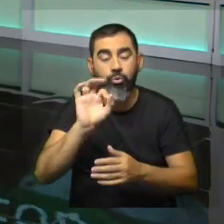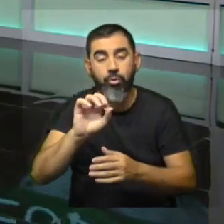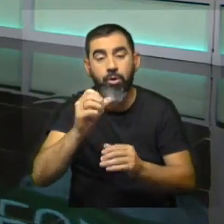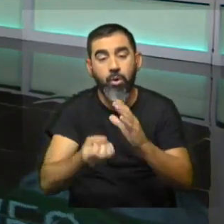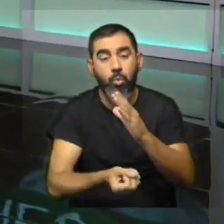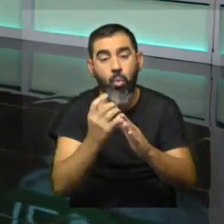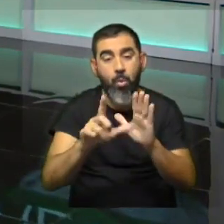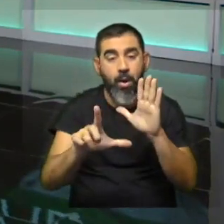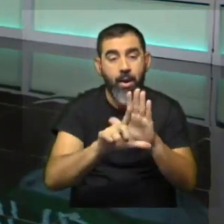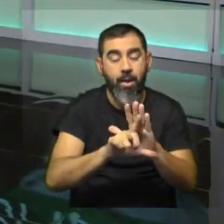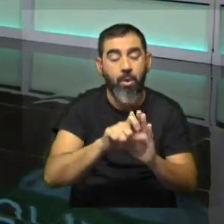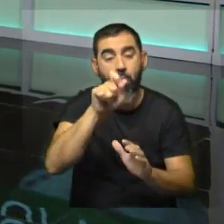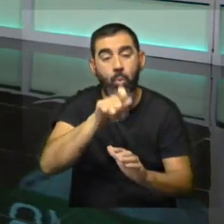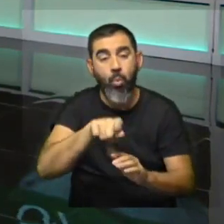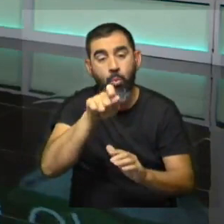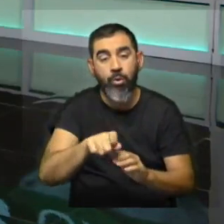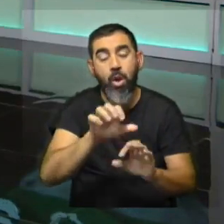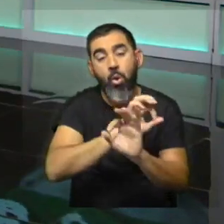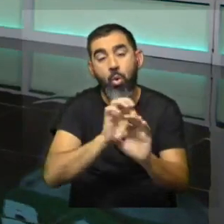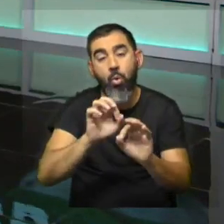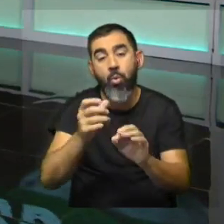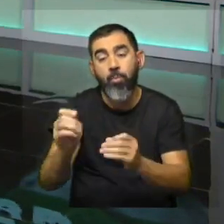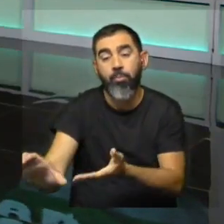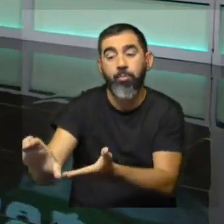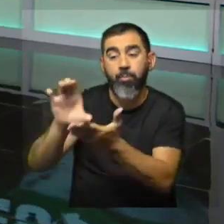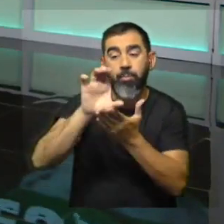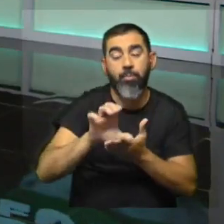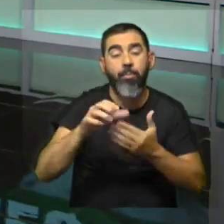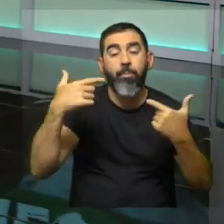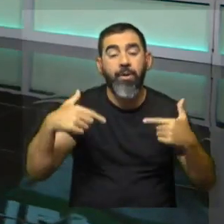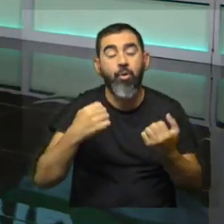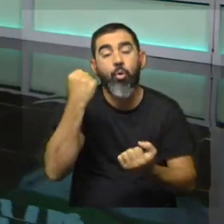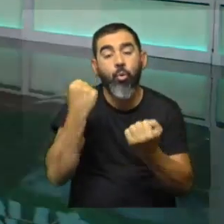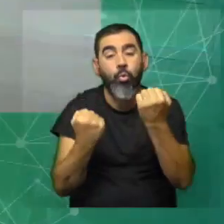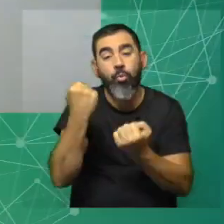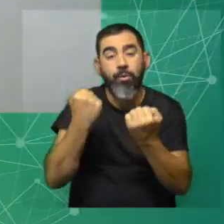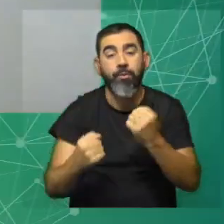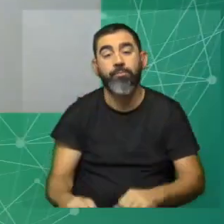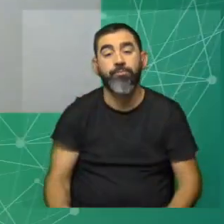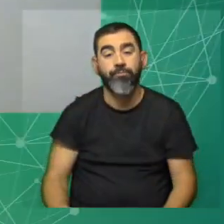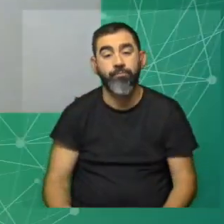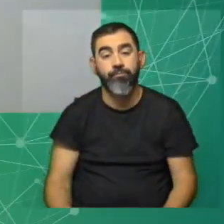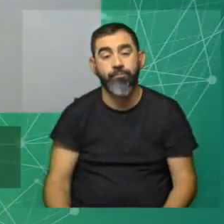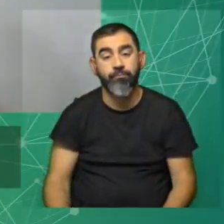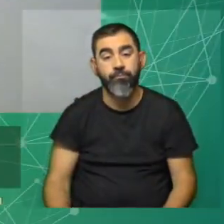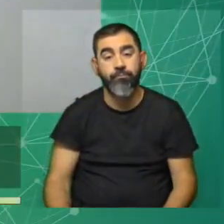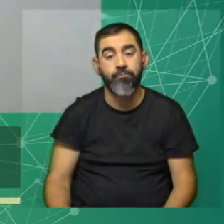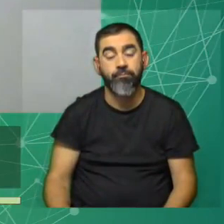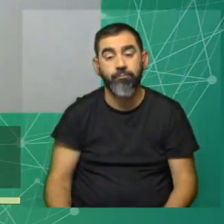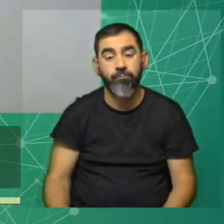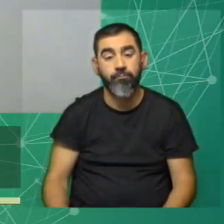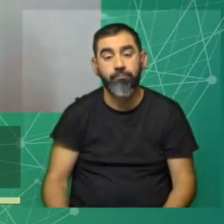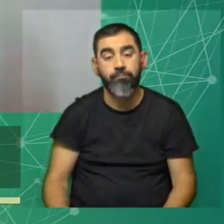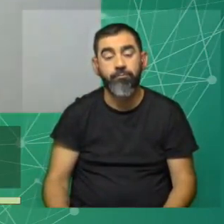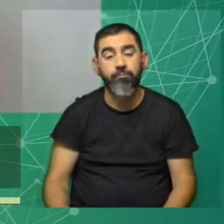una decisión judicial o una transferencia desde el Ministerio de Economía. Hay créditos que son